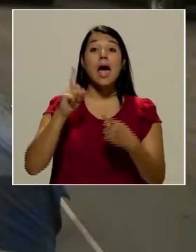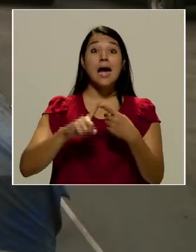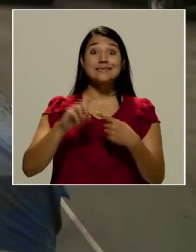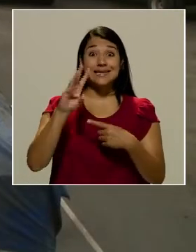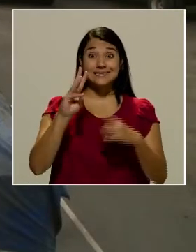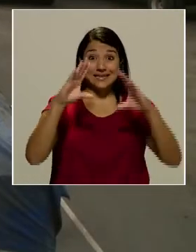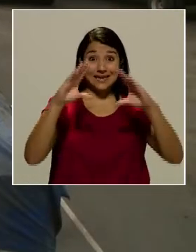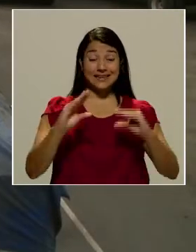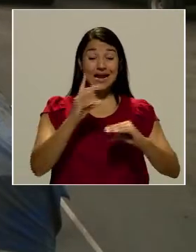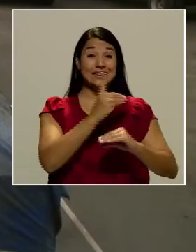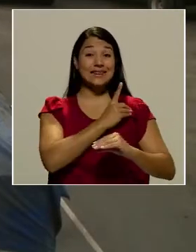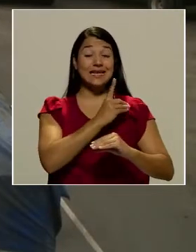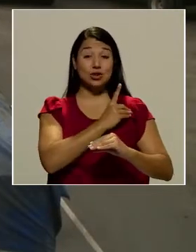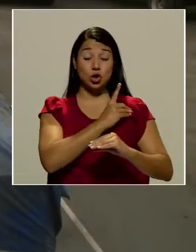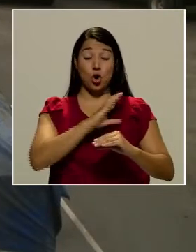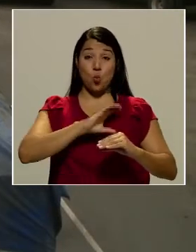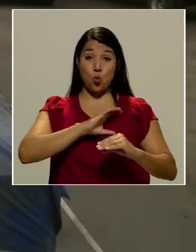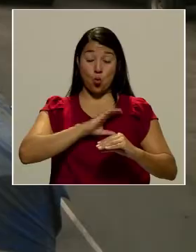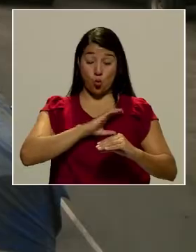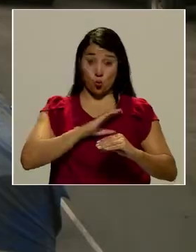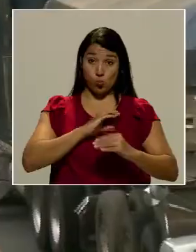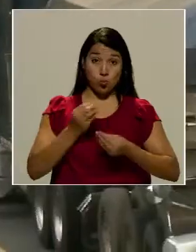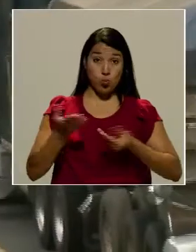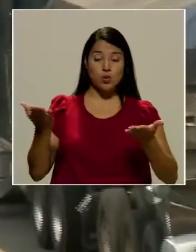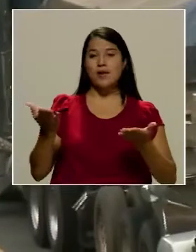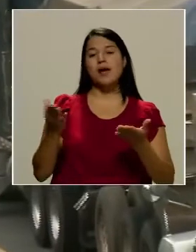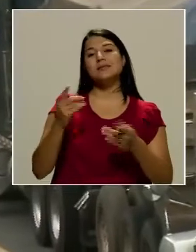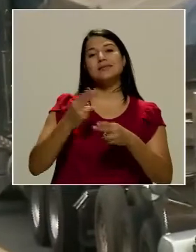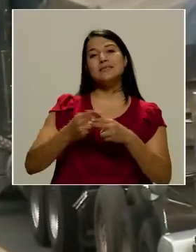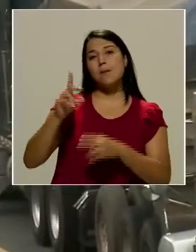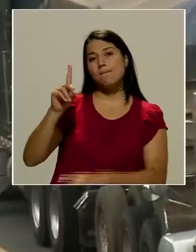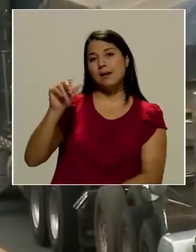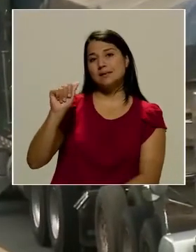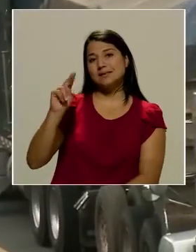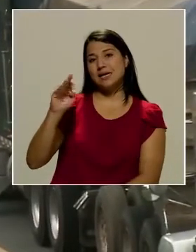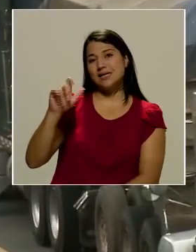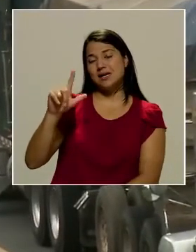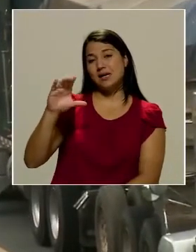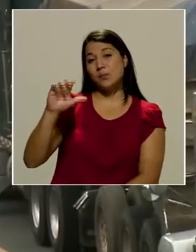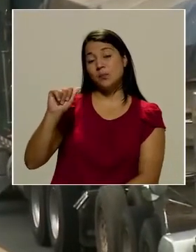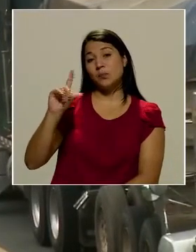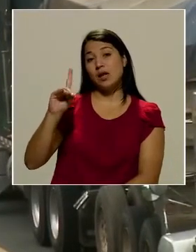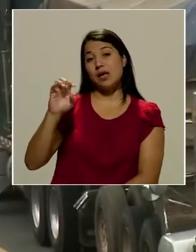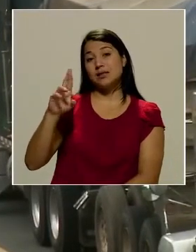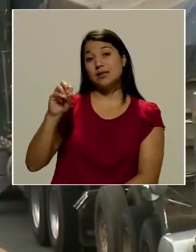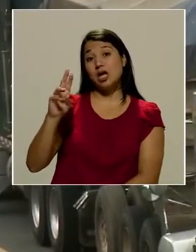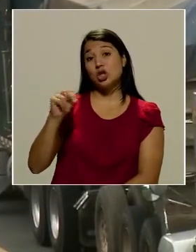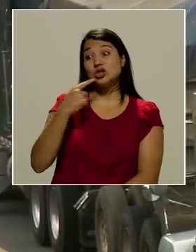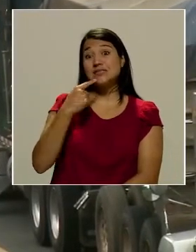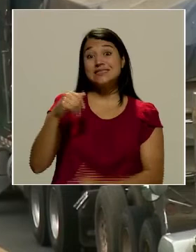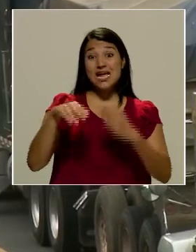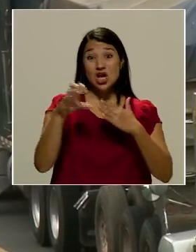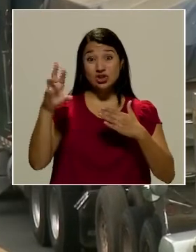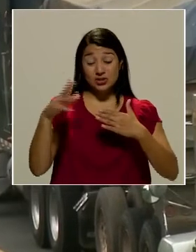tarde, el director de la Fuerza Pública, Daniel Calderón, informaba que se mantenían 51 puntos de cierres en todo el